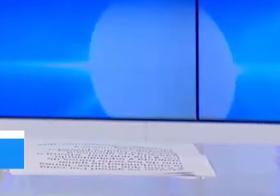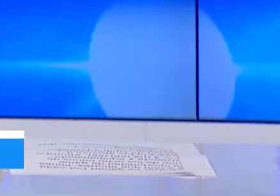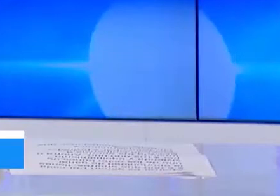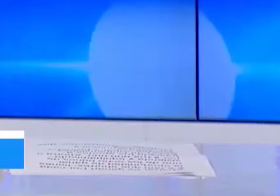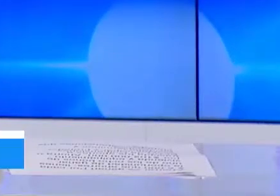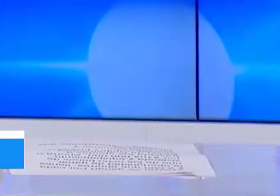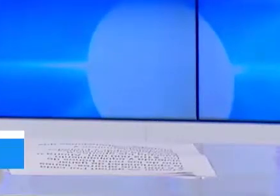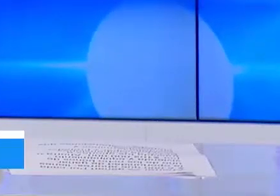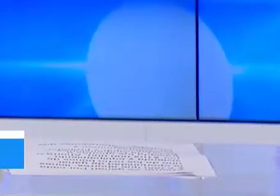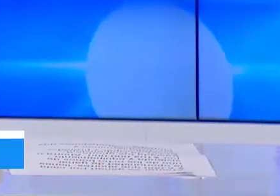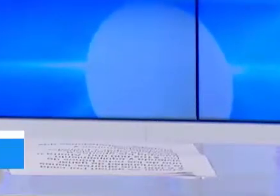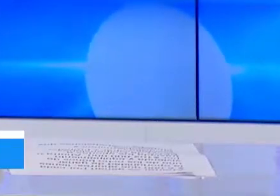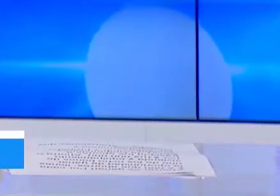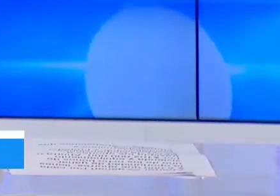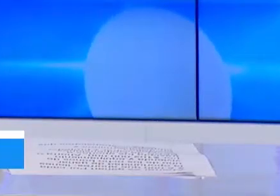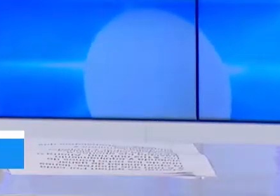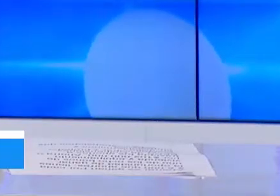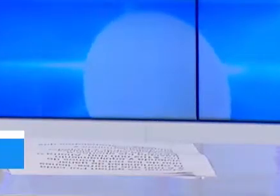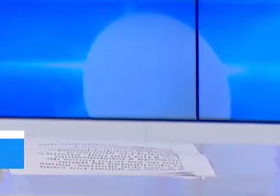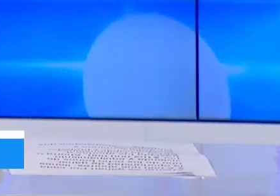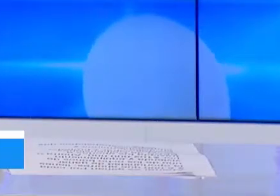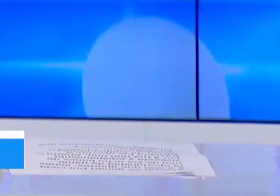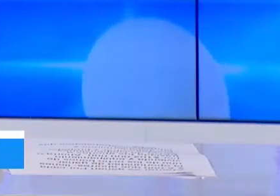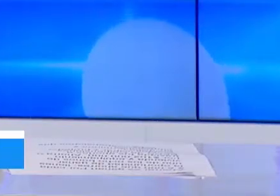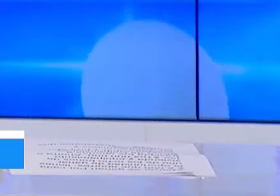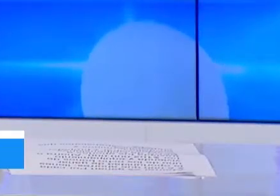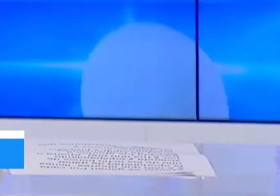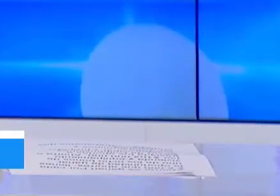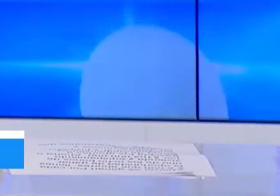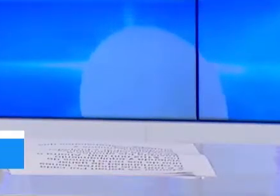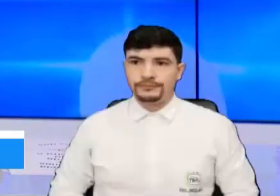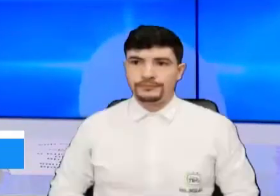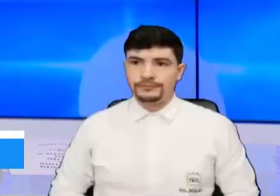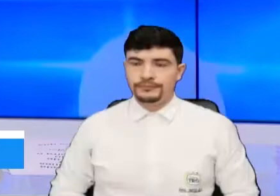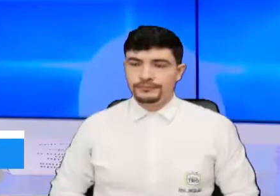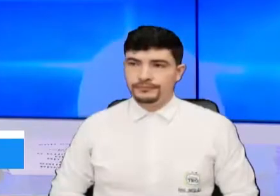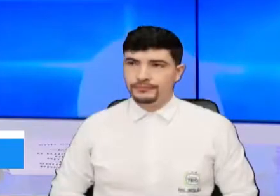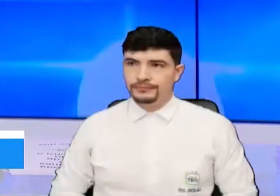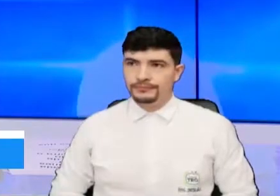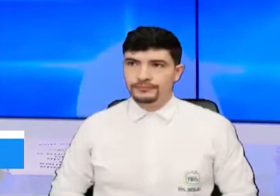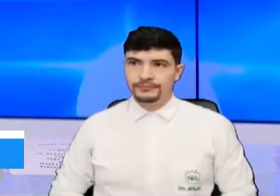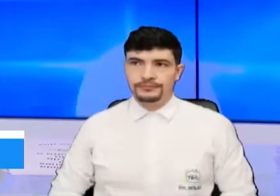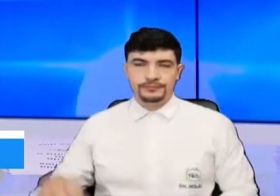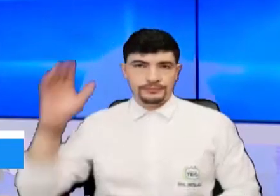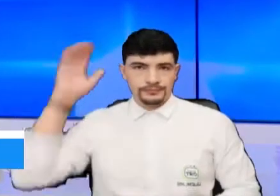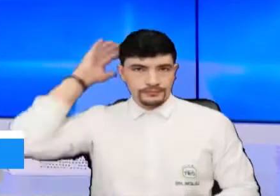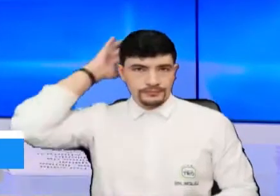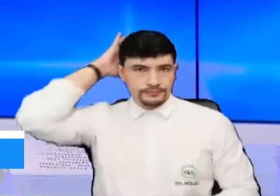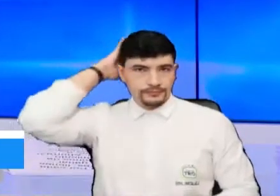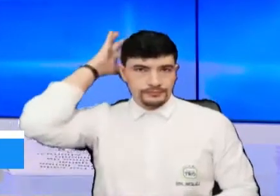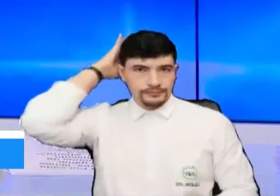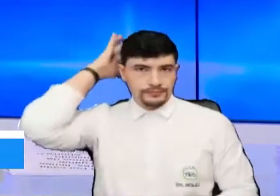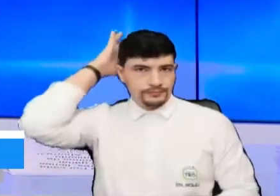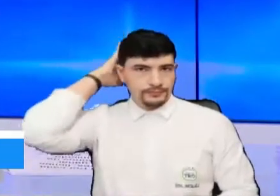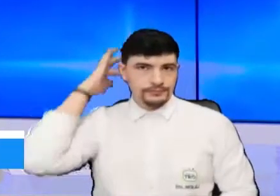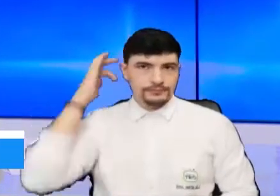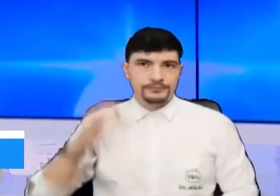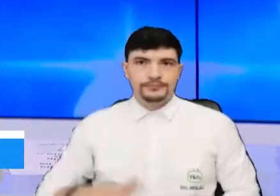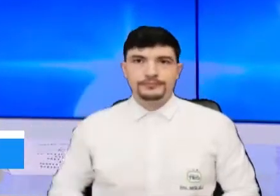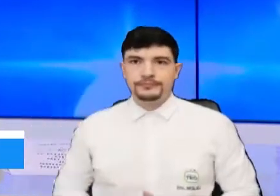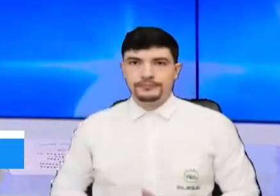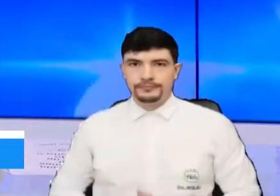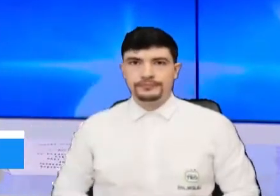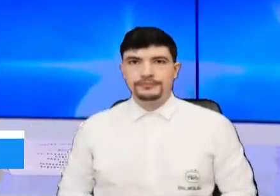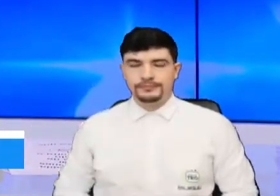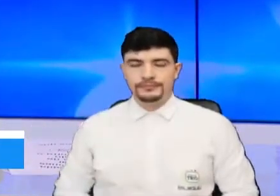En medio de la crisis humanitaria que viven cientos de venezolanos en la capital santandereana debido a la pandemia, también llegan buenas noticias que tienen que